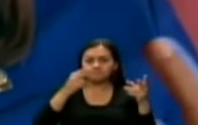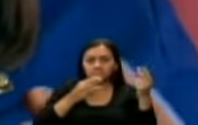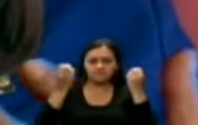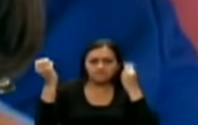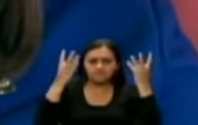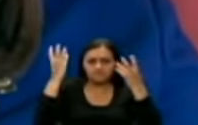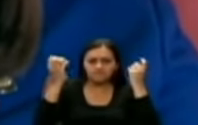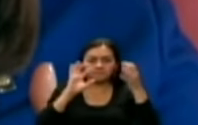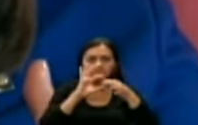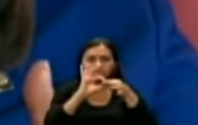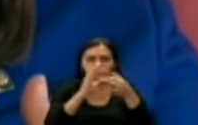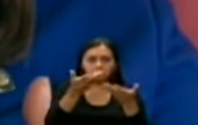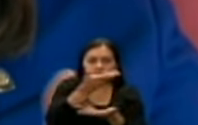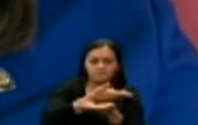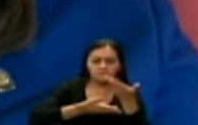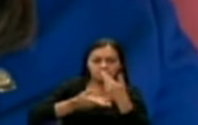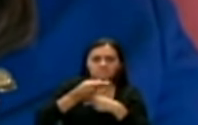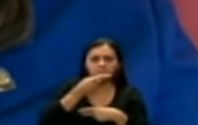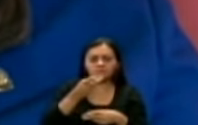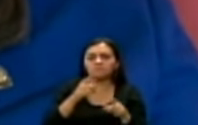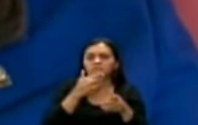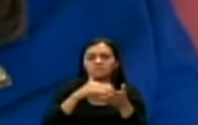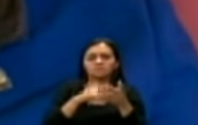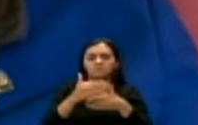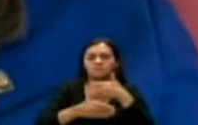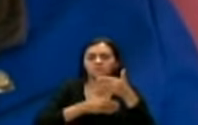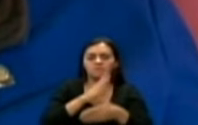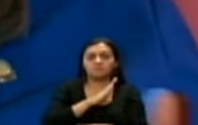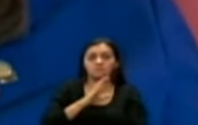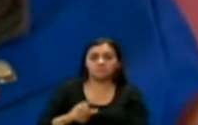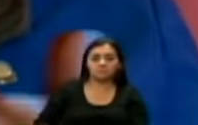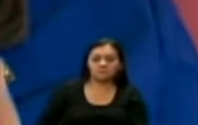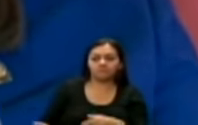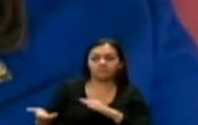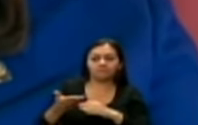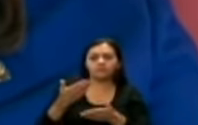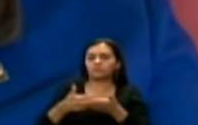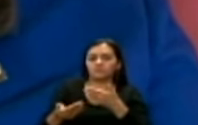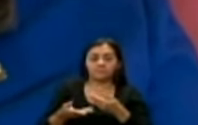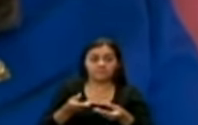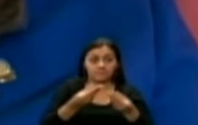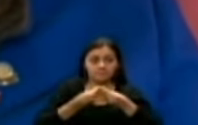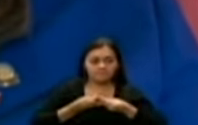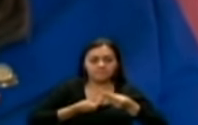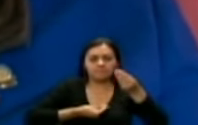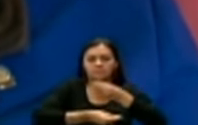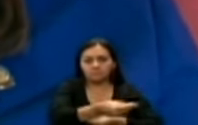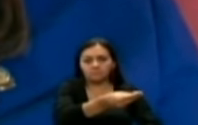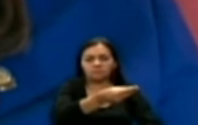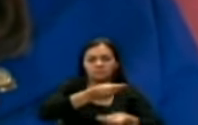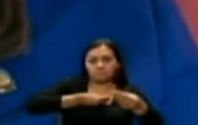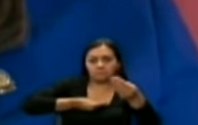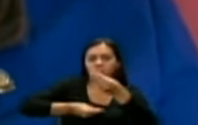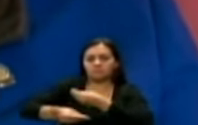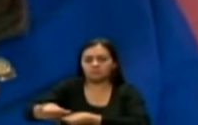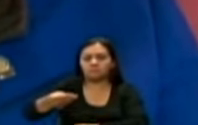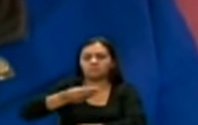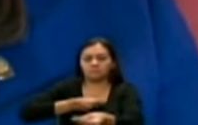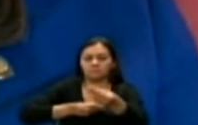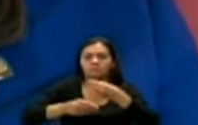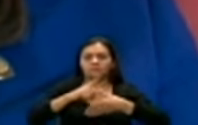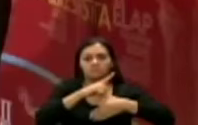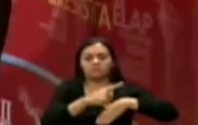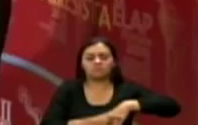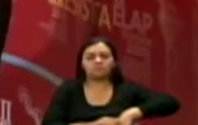de cooperación de otros pueblos con el proceso salvadoreño, y viceversa, pues debemos de hacerlo en toda América Latina. Hace